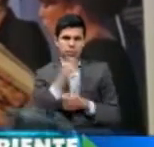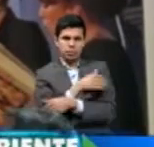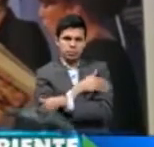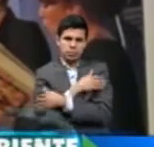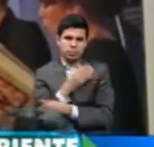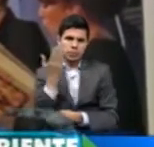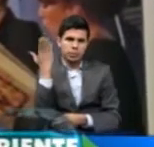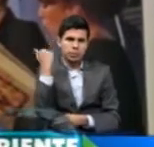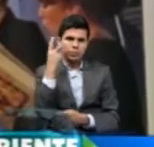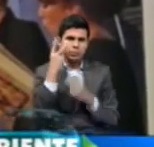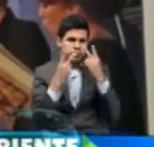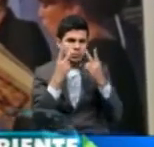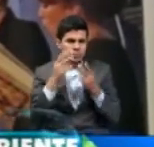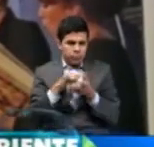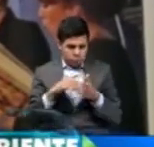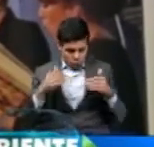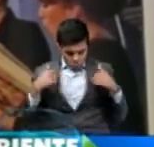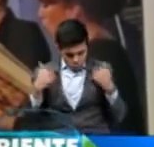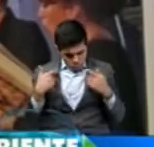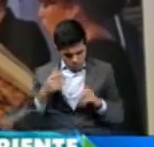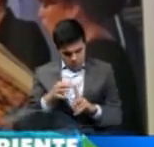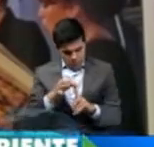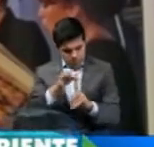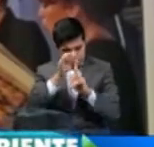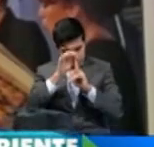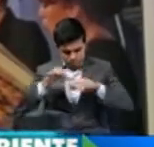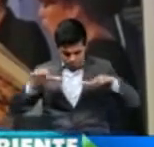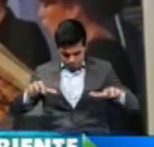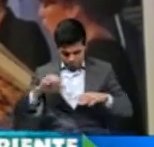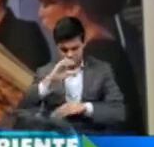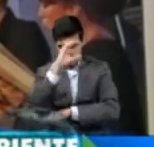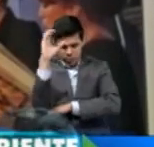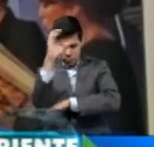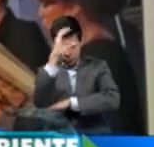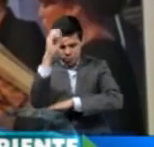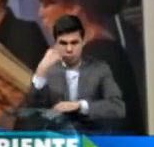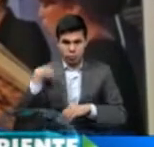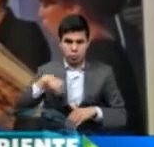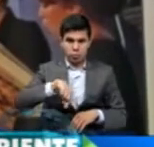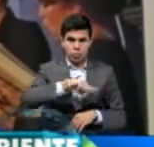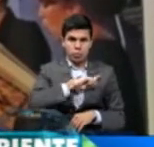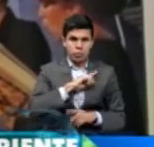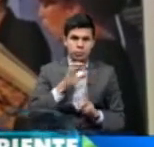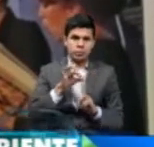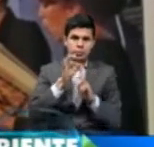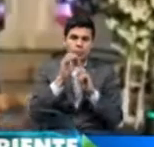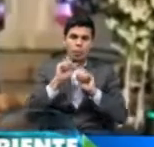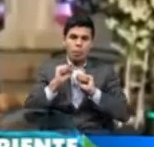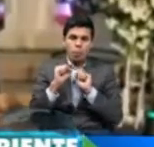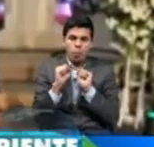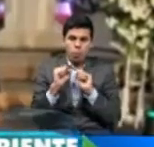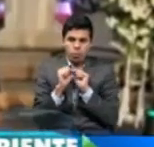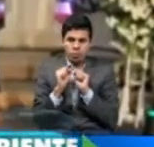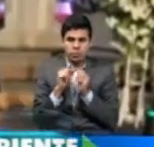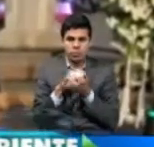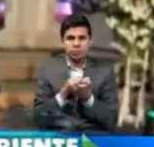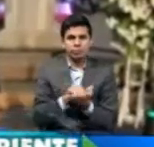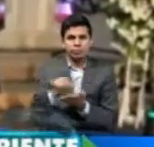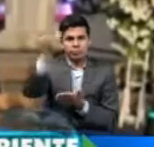ayer, son las primeras ciudades colombianas que nosotros visitamos, aparte de Bogotá, que fue más que nada el